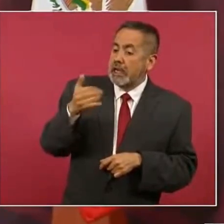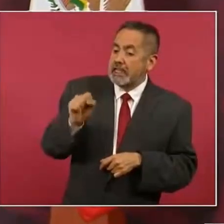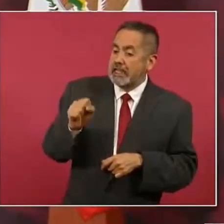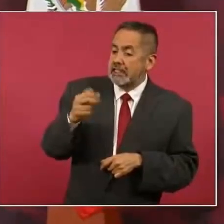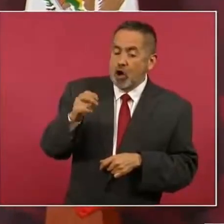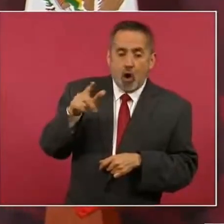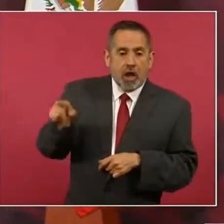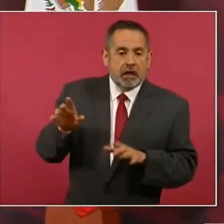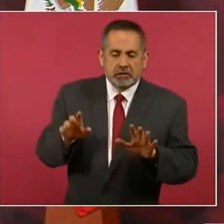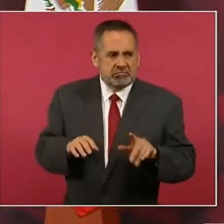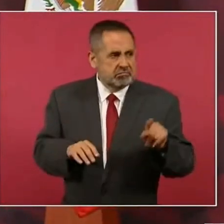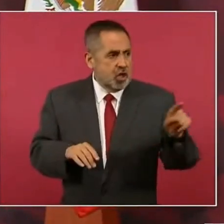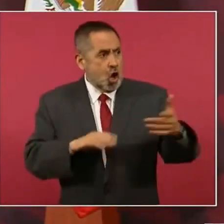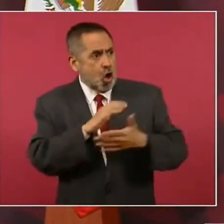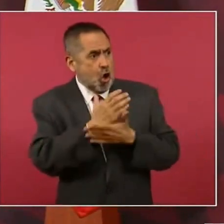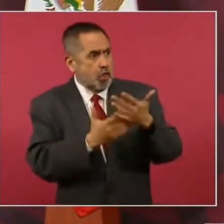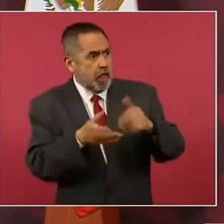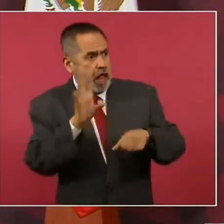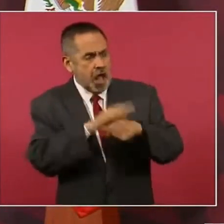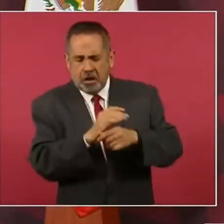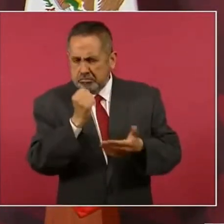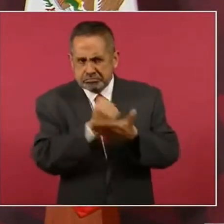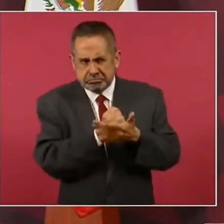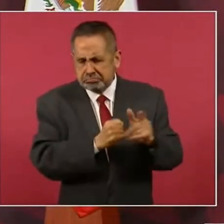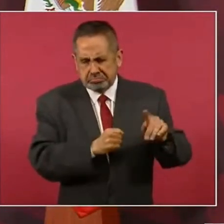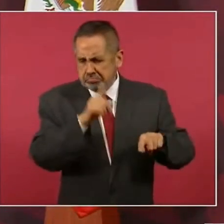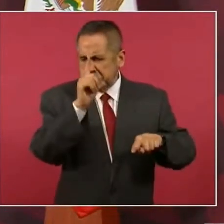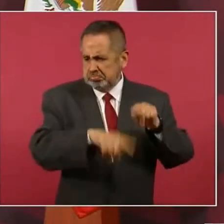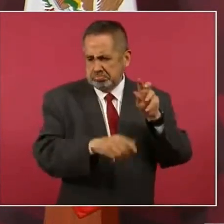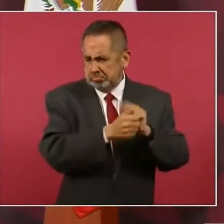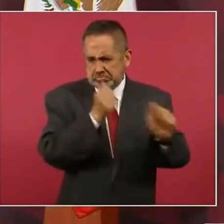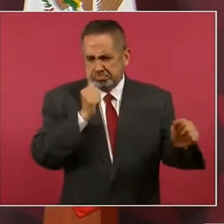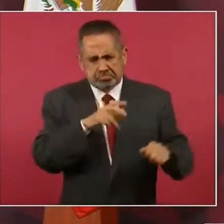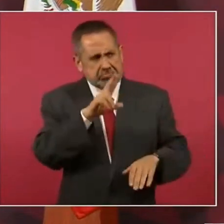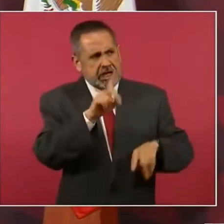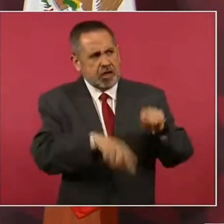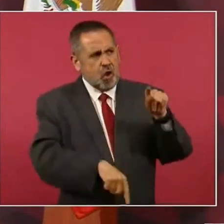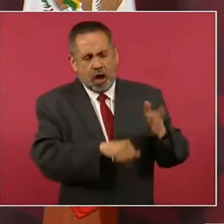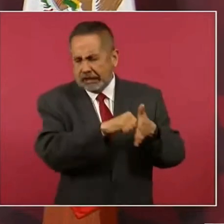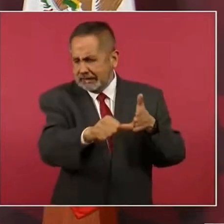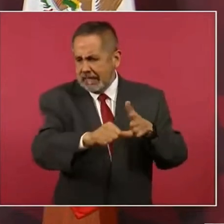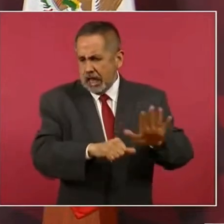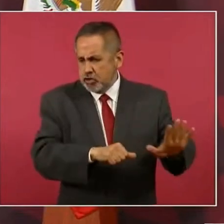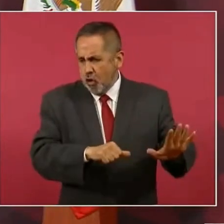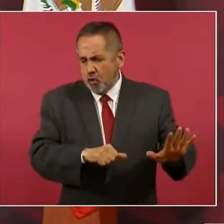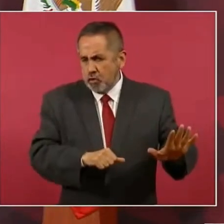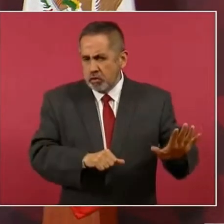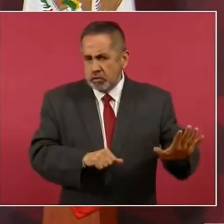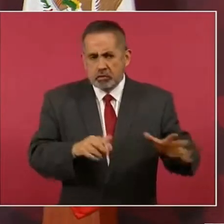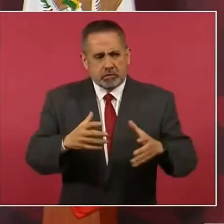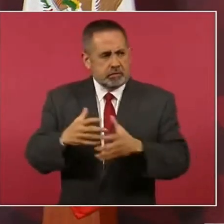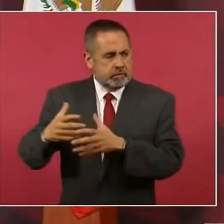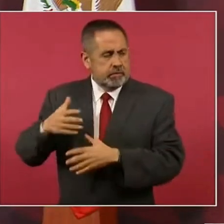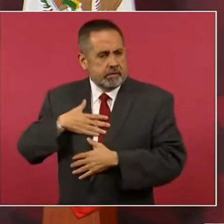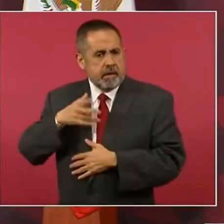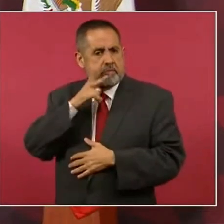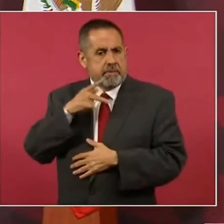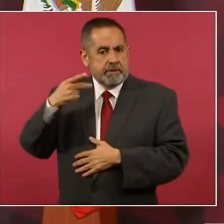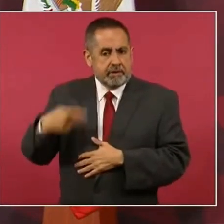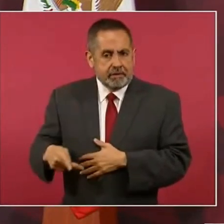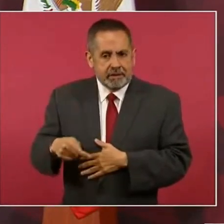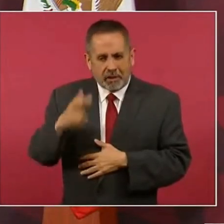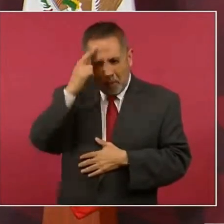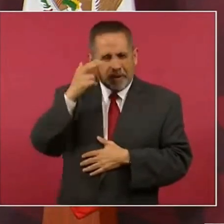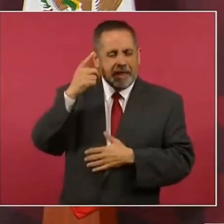que canceló los contratos riesgos que habían entregado en la época posterior